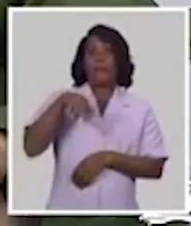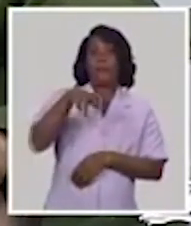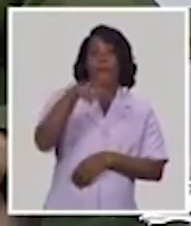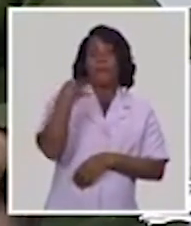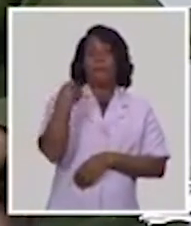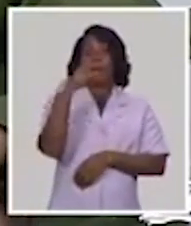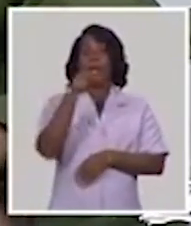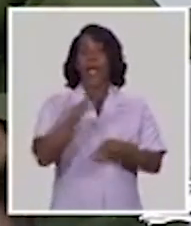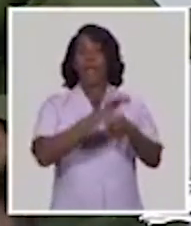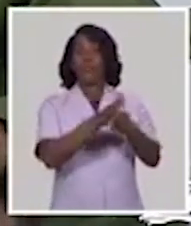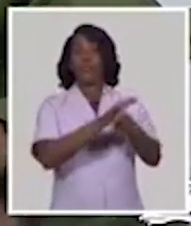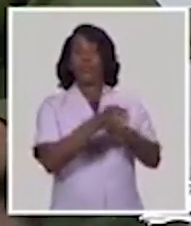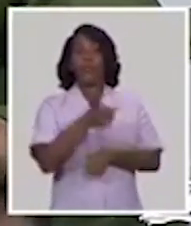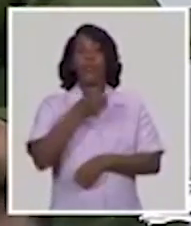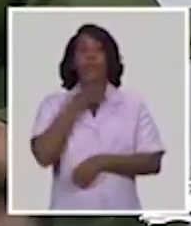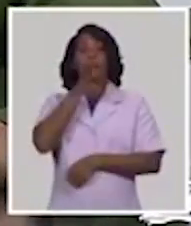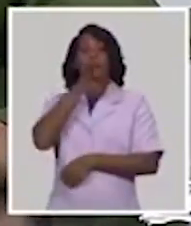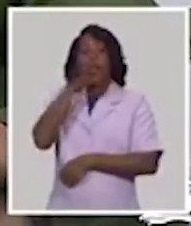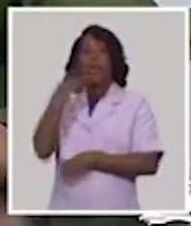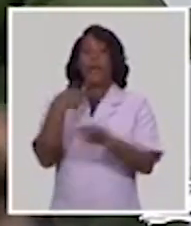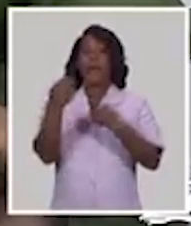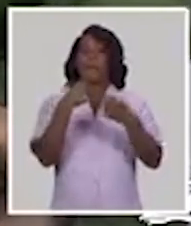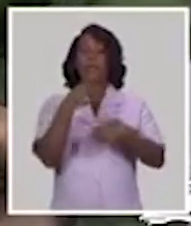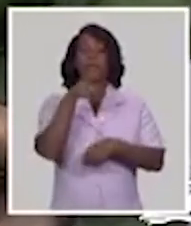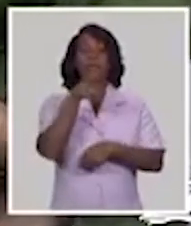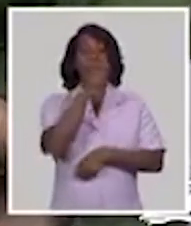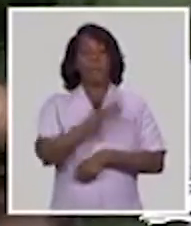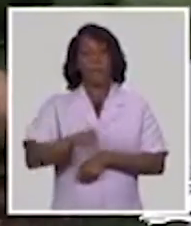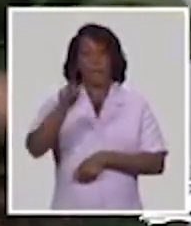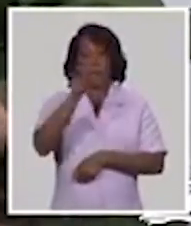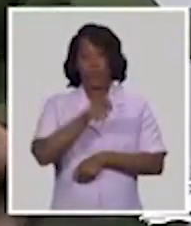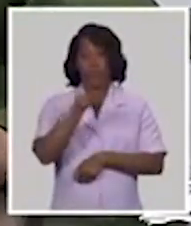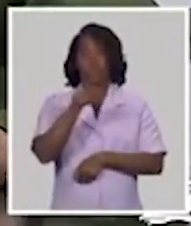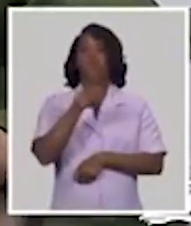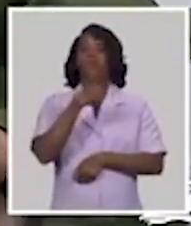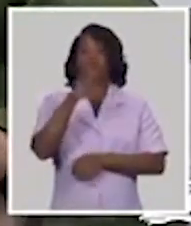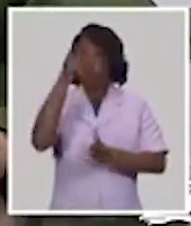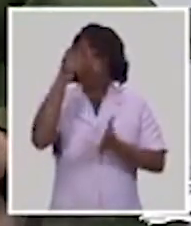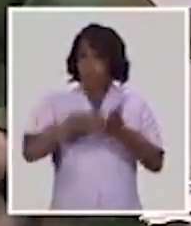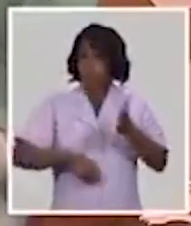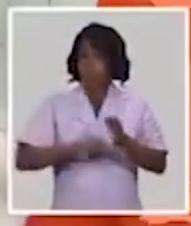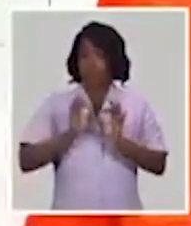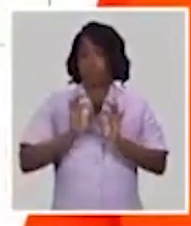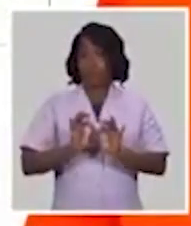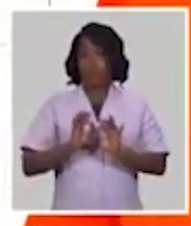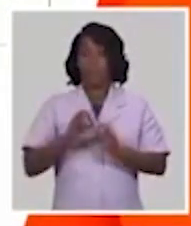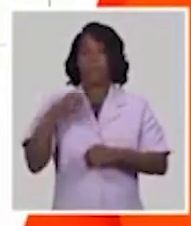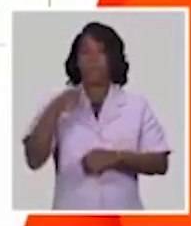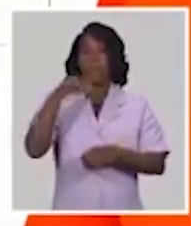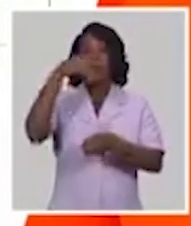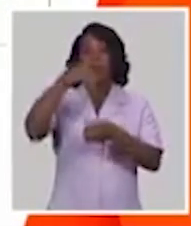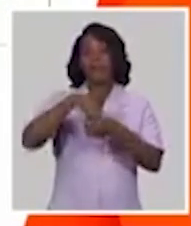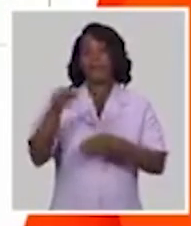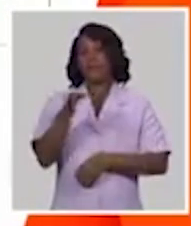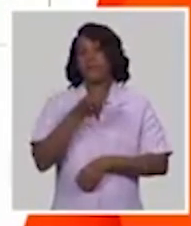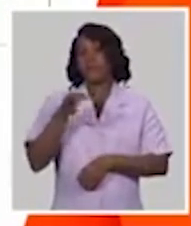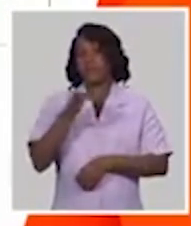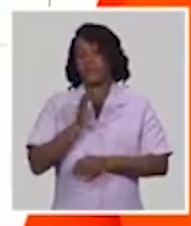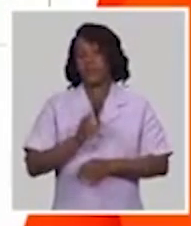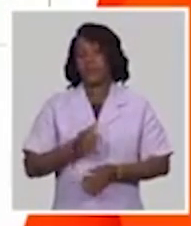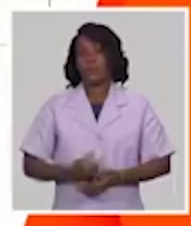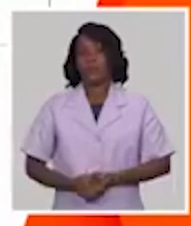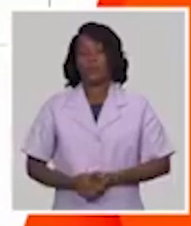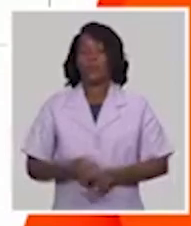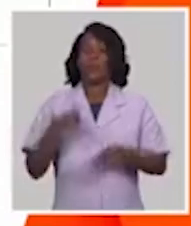Necesitamos que se venda porque una de las cuestiones que se está estimulando. En el caso de la propuesta para el trabajo de las tiendas